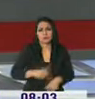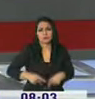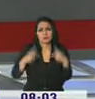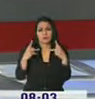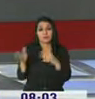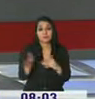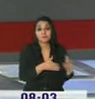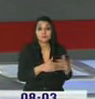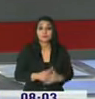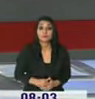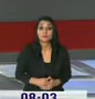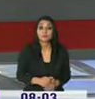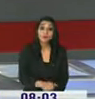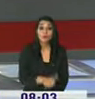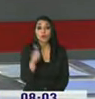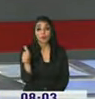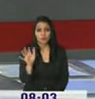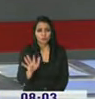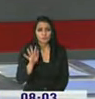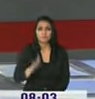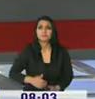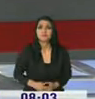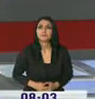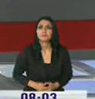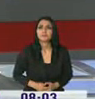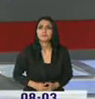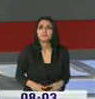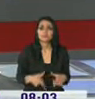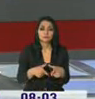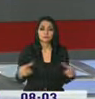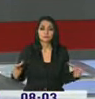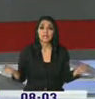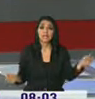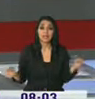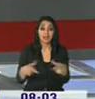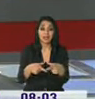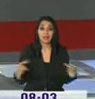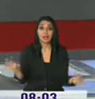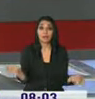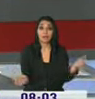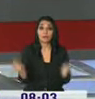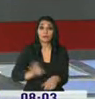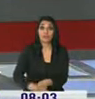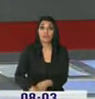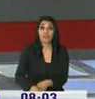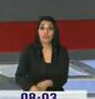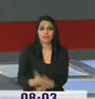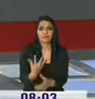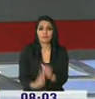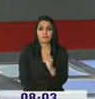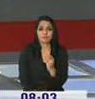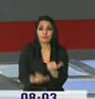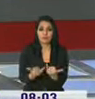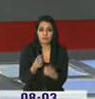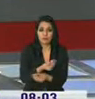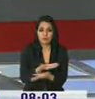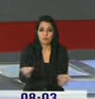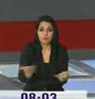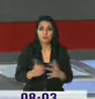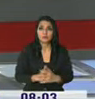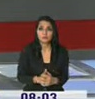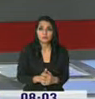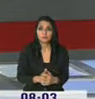la atención es el estado de algunos, en estos camiones enormes, ¿no? Que se le vayan los frenos. Lo que les vamos a contar llamó la